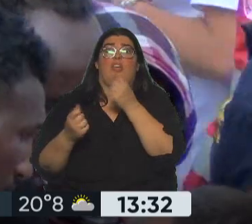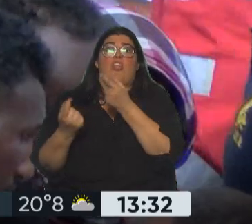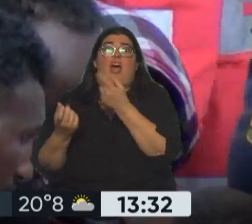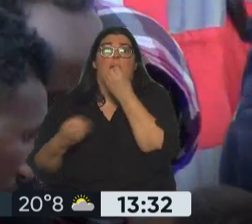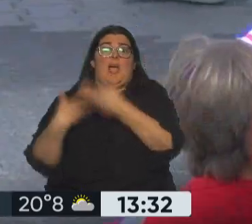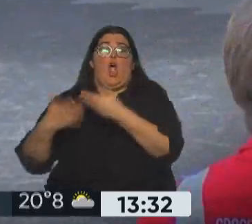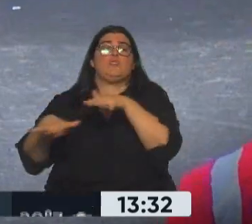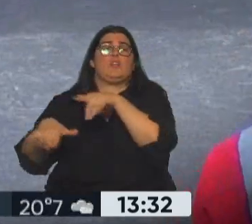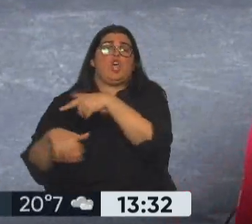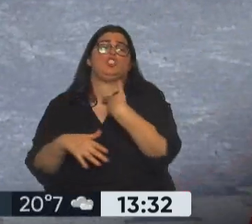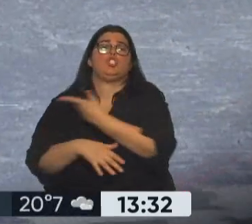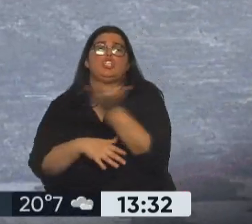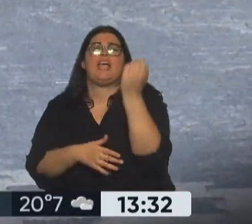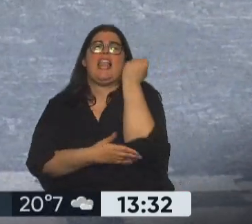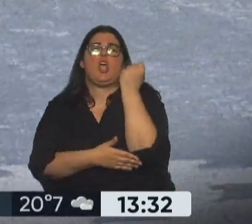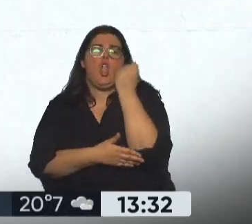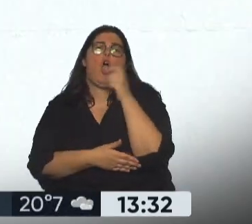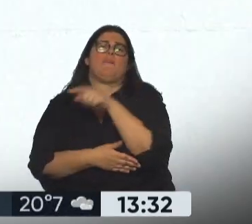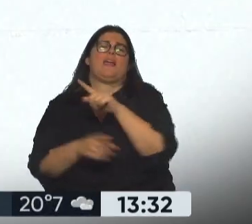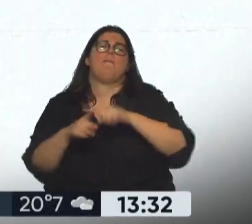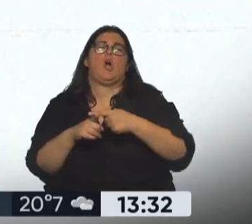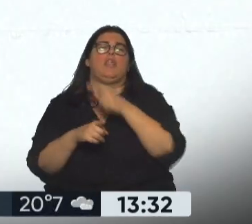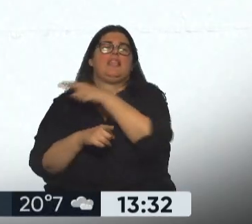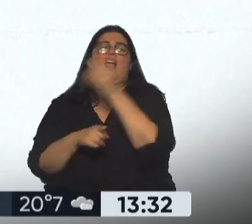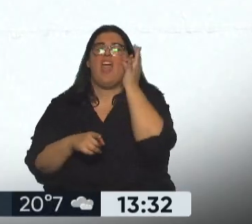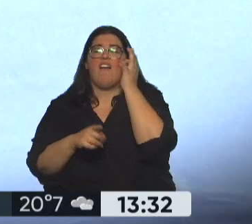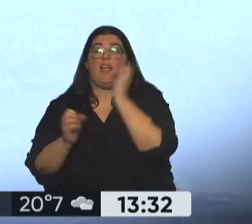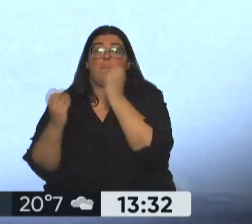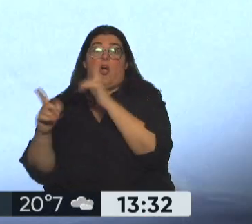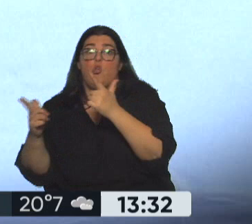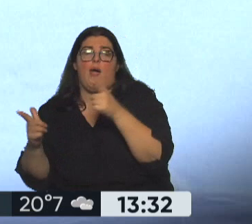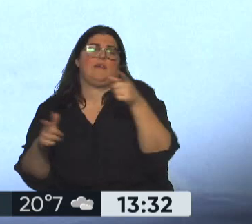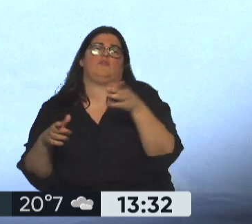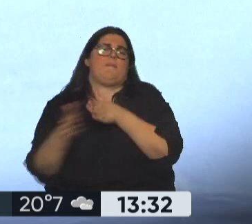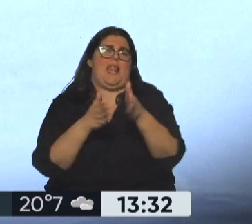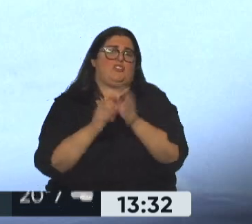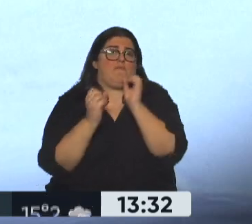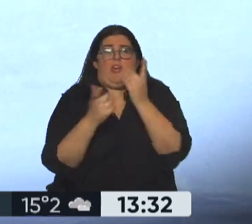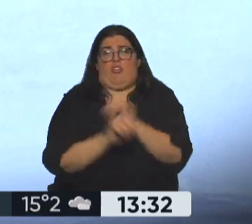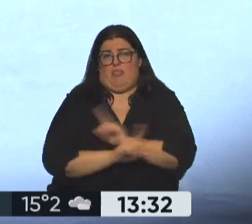condiciones sociales, económicas y políticas en el África subsahariana.